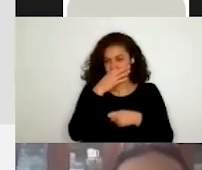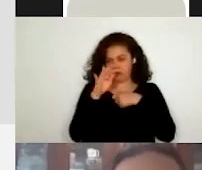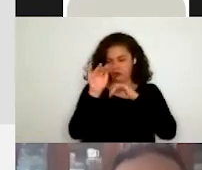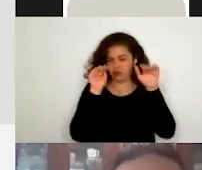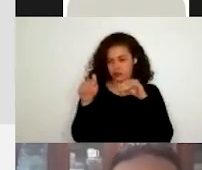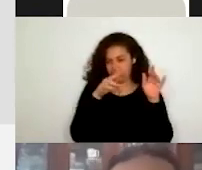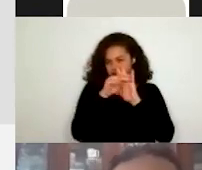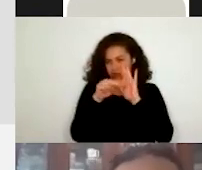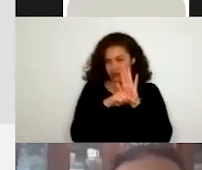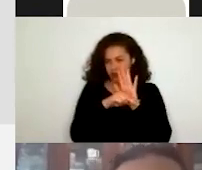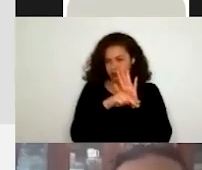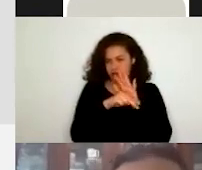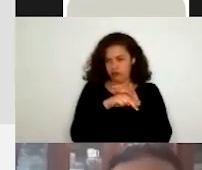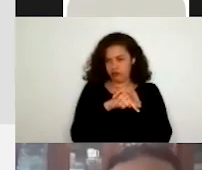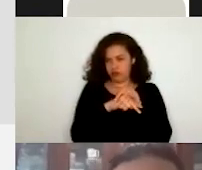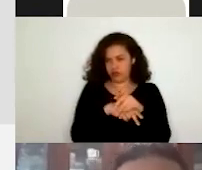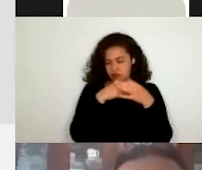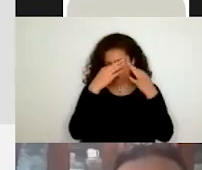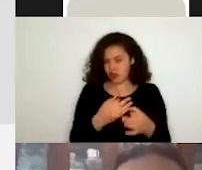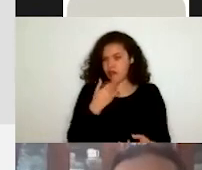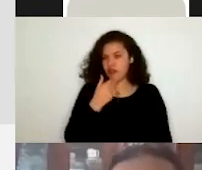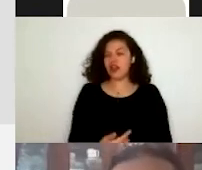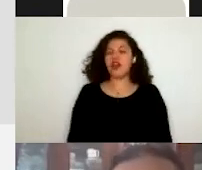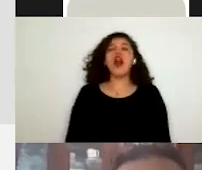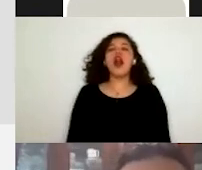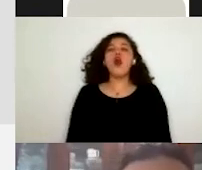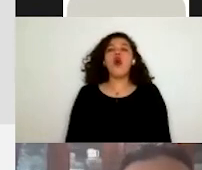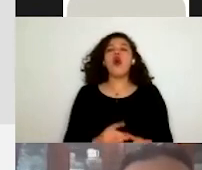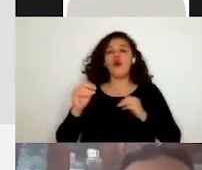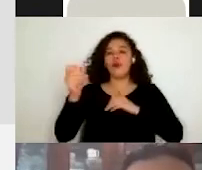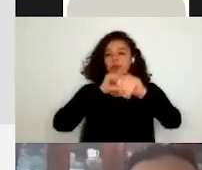instrumentos normativos vigentes o los que los sustituyan.